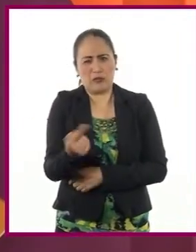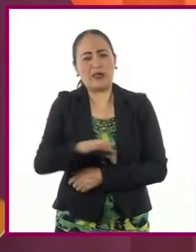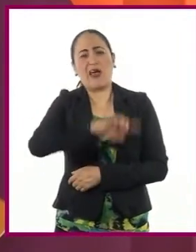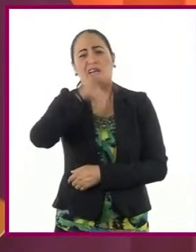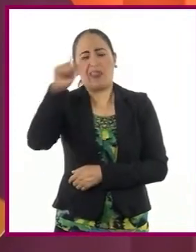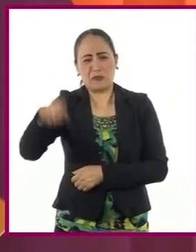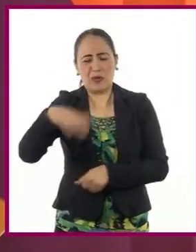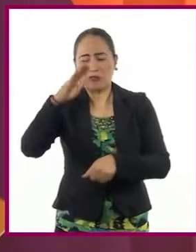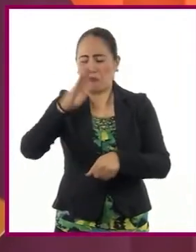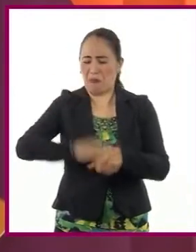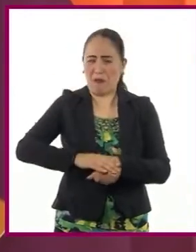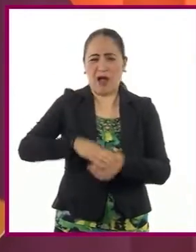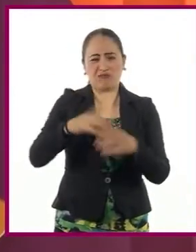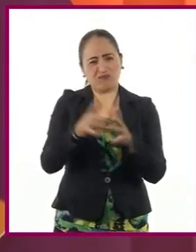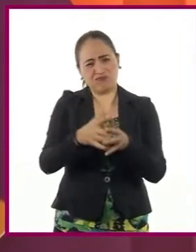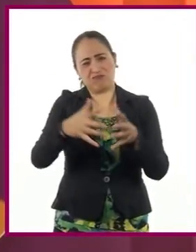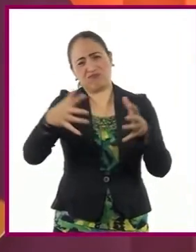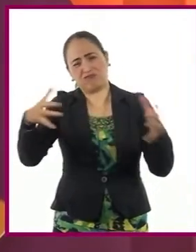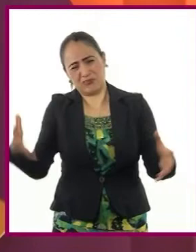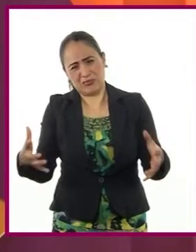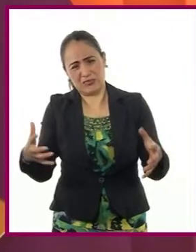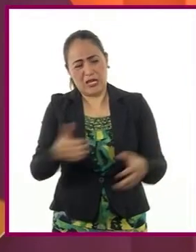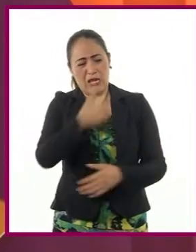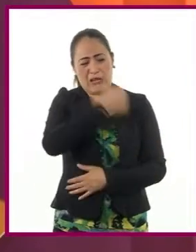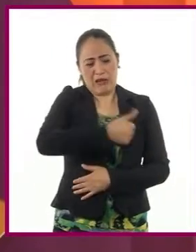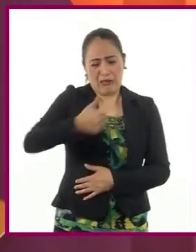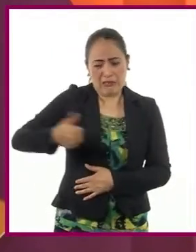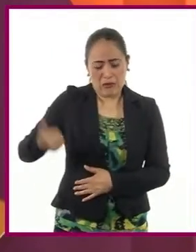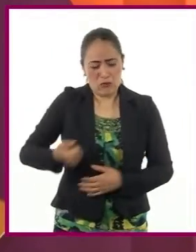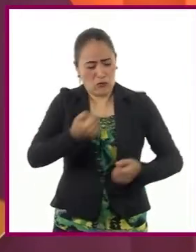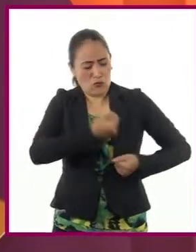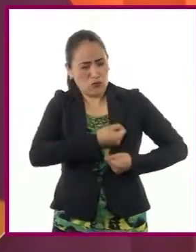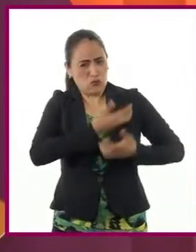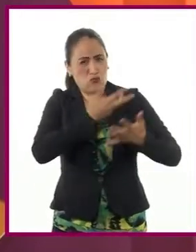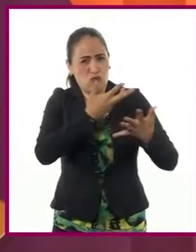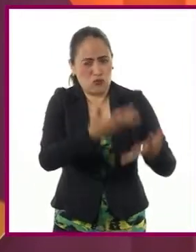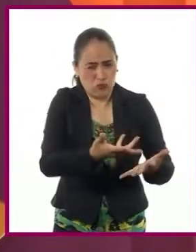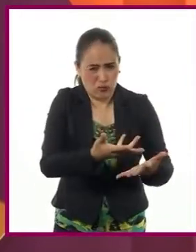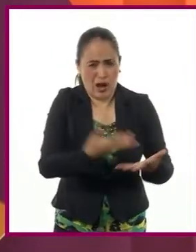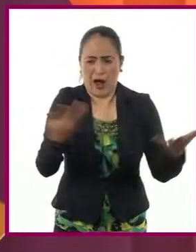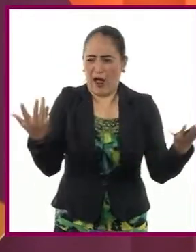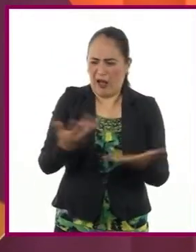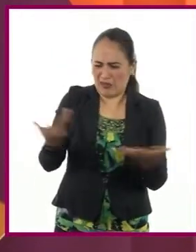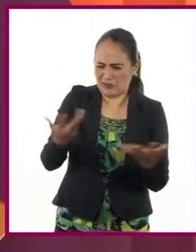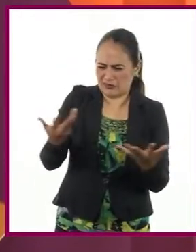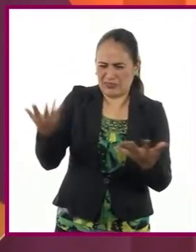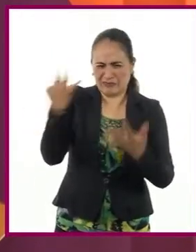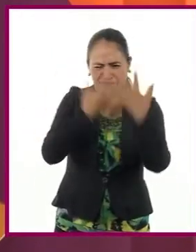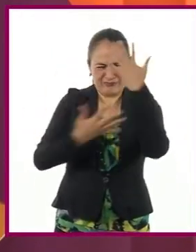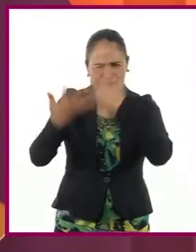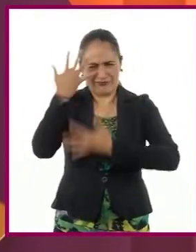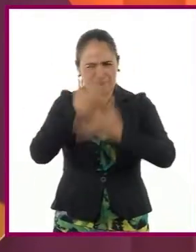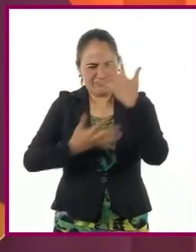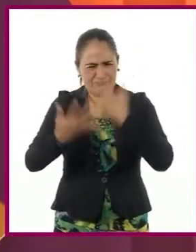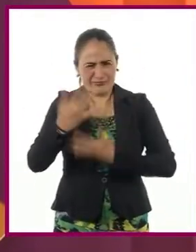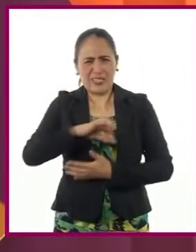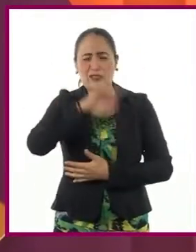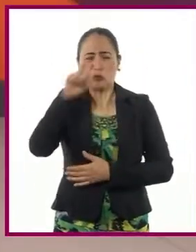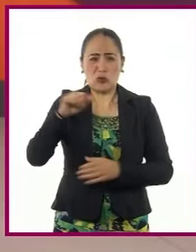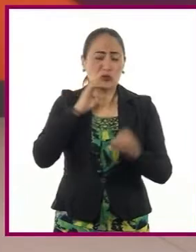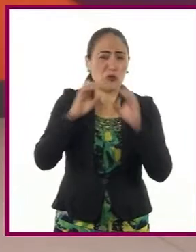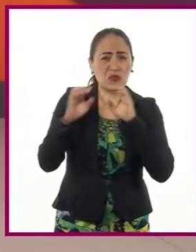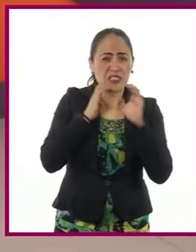más complejo cuando al expresar sus emociones y afectos se mezclan con los hechos, lo que puede dificultar la